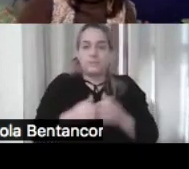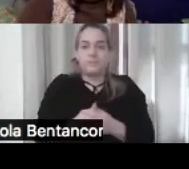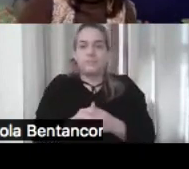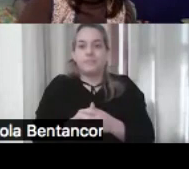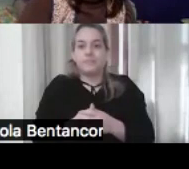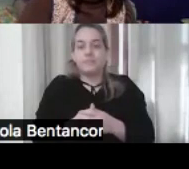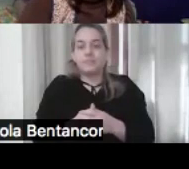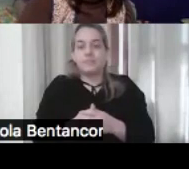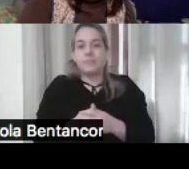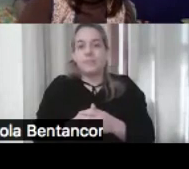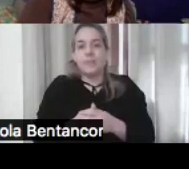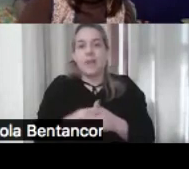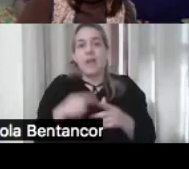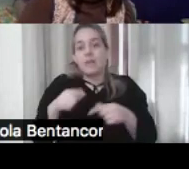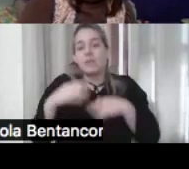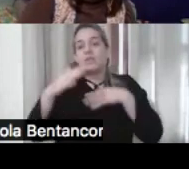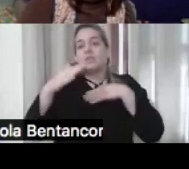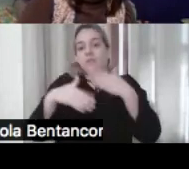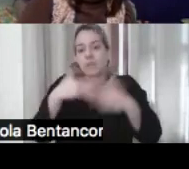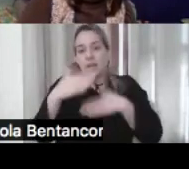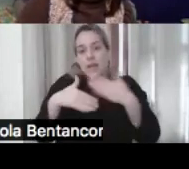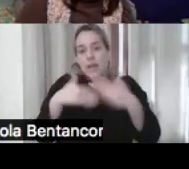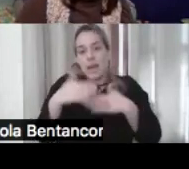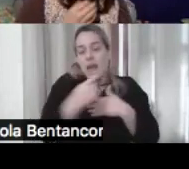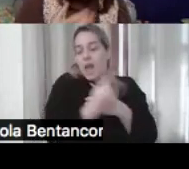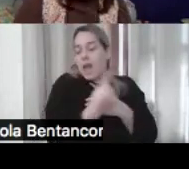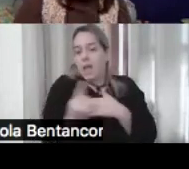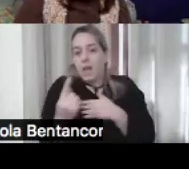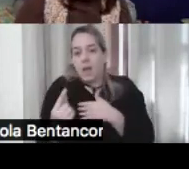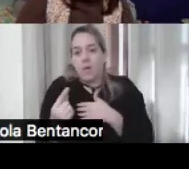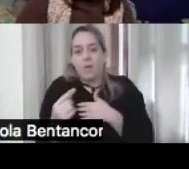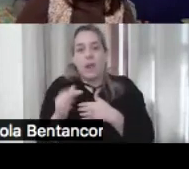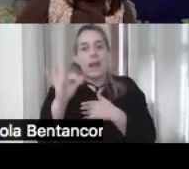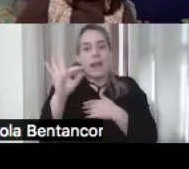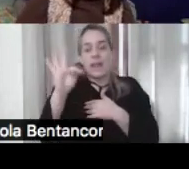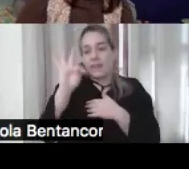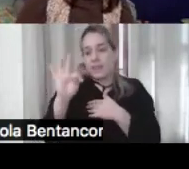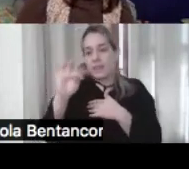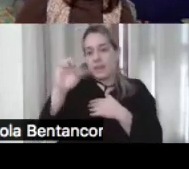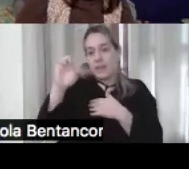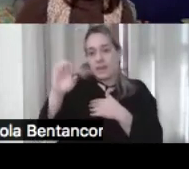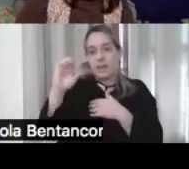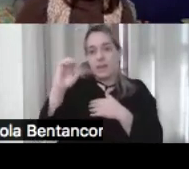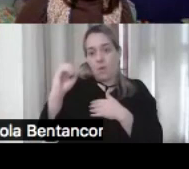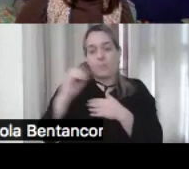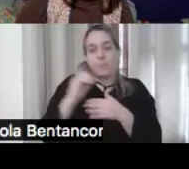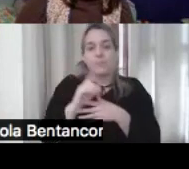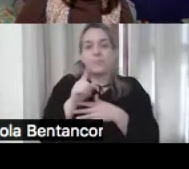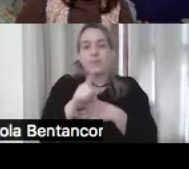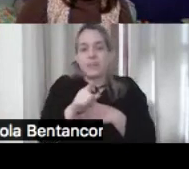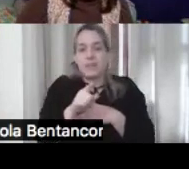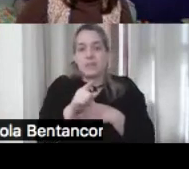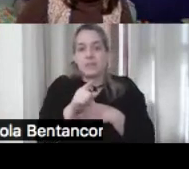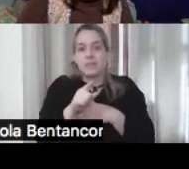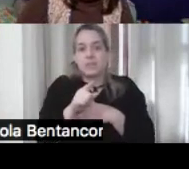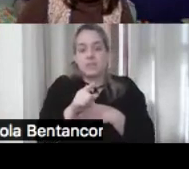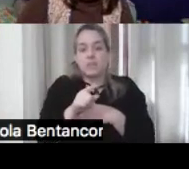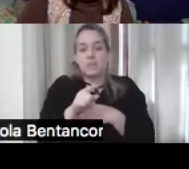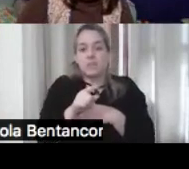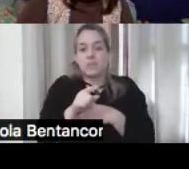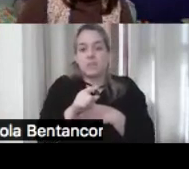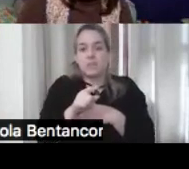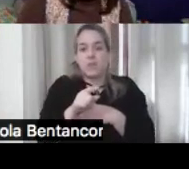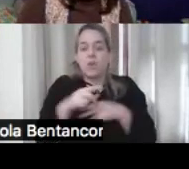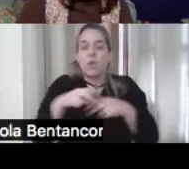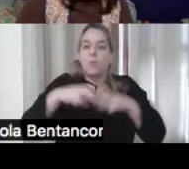Y en la terapia ocupacional contamos con una herramienta sumamente importante, que es algo que llamamos análisis de la